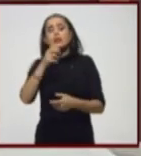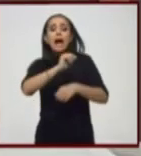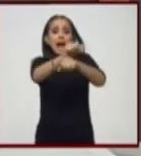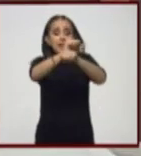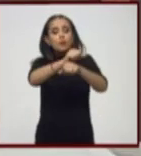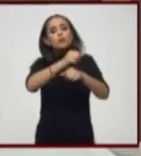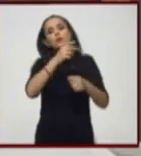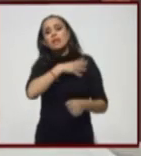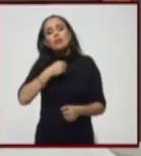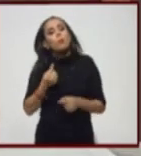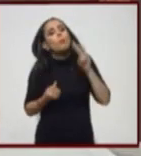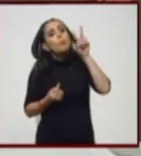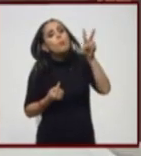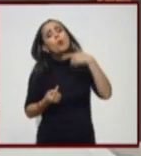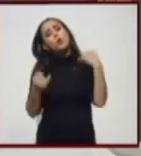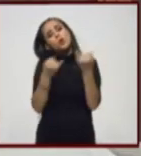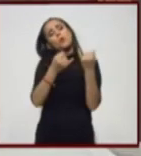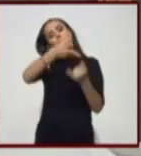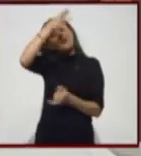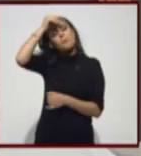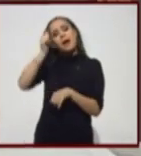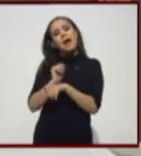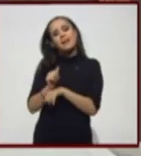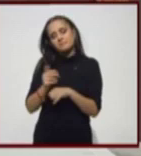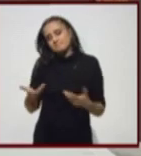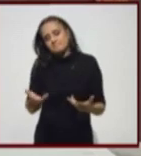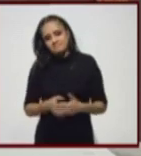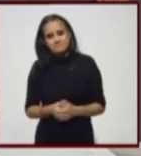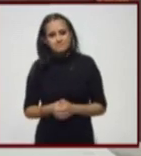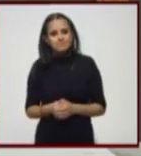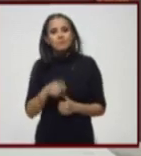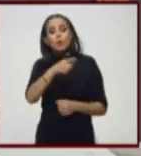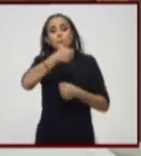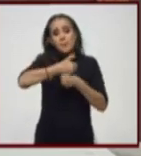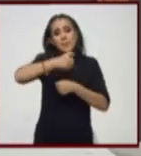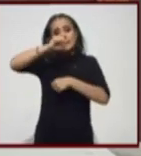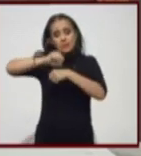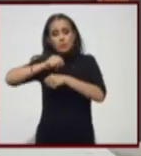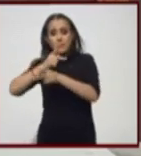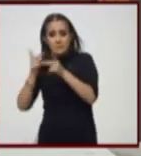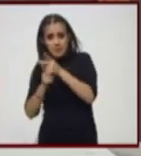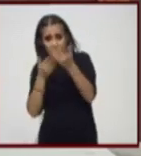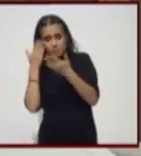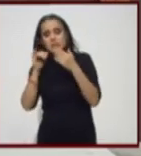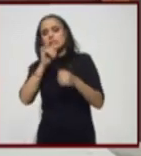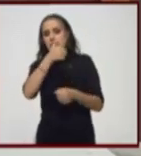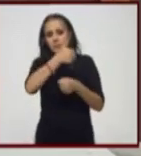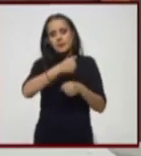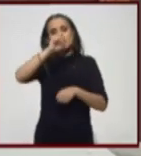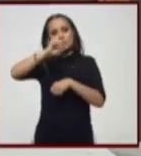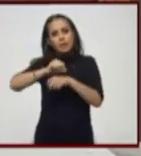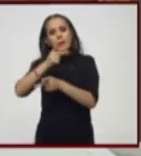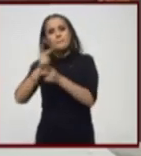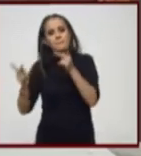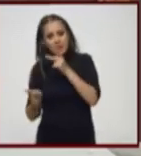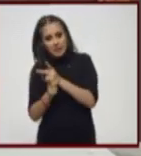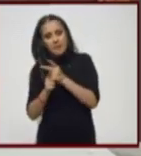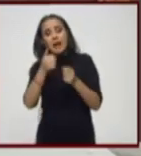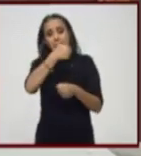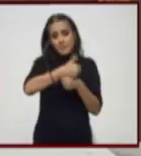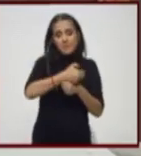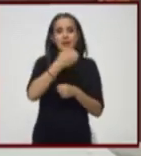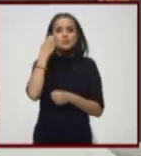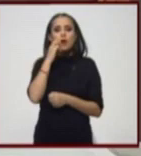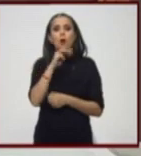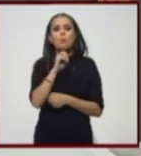más que decir pero digamos que te metiste primaria secundaria datos y claro primaria secundaria en la primaria en